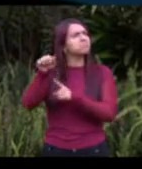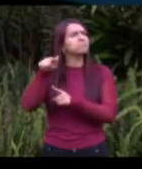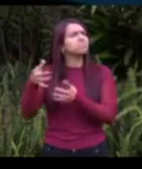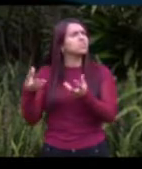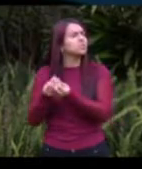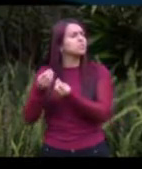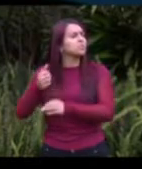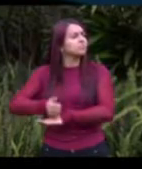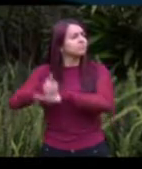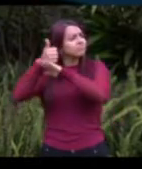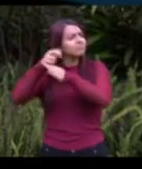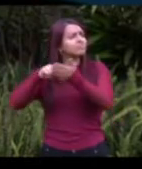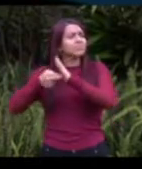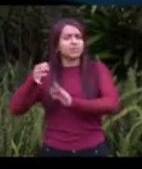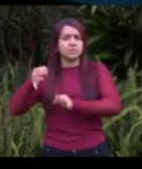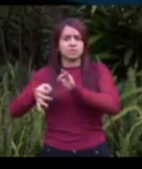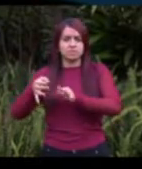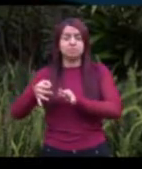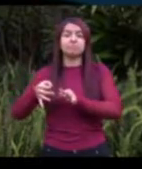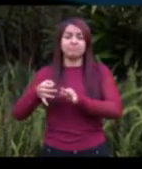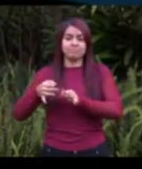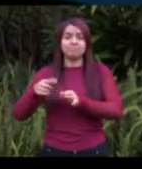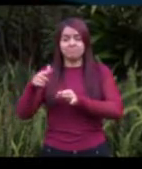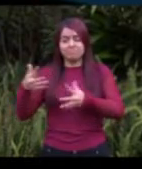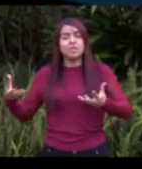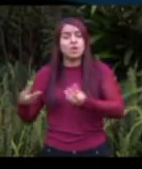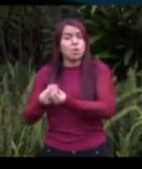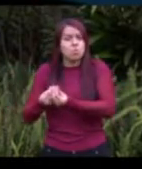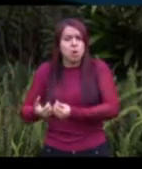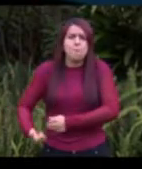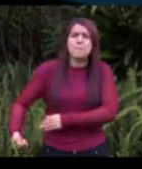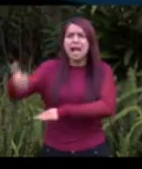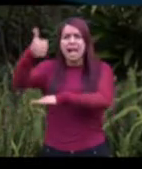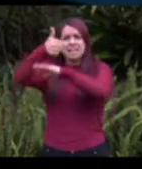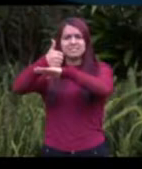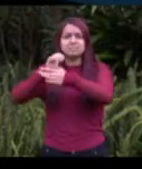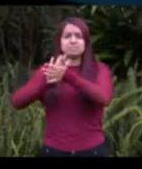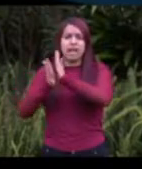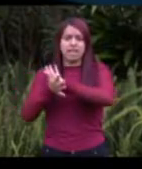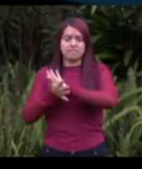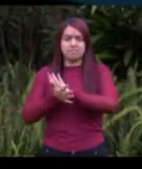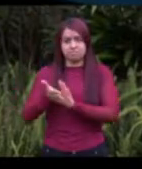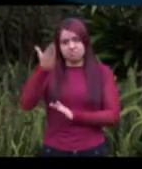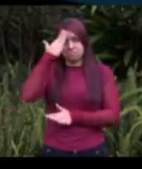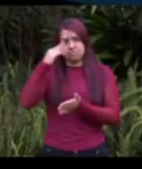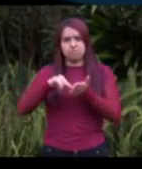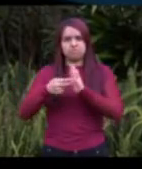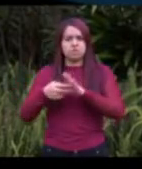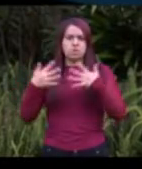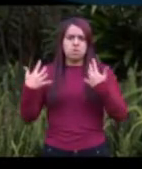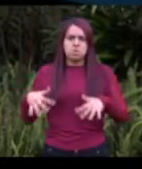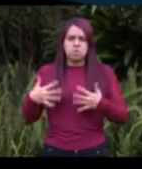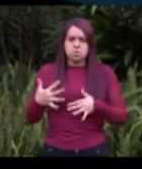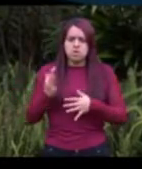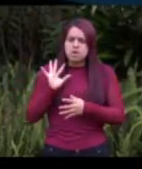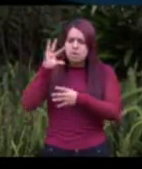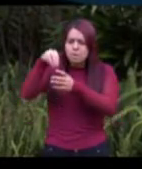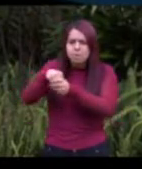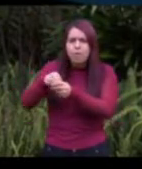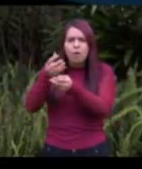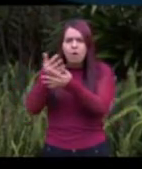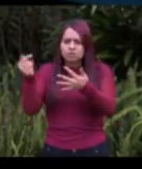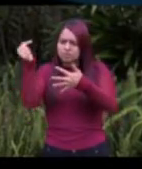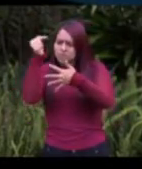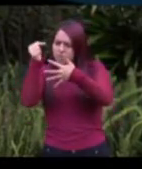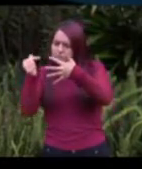justicia, que esta es una alta corte de paz. Un doble contenido, además, que implica